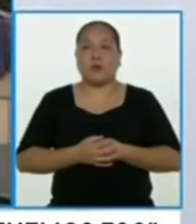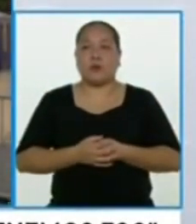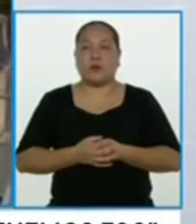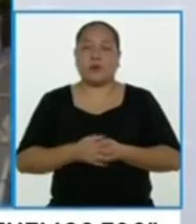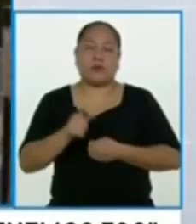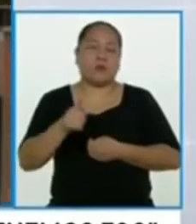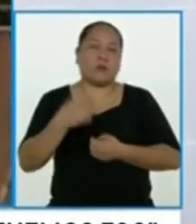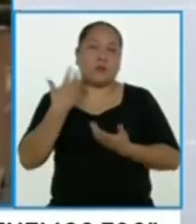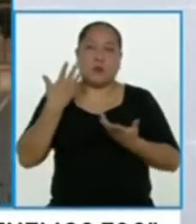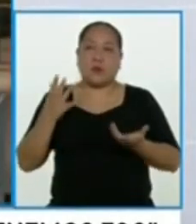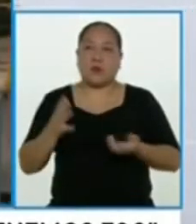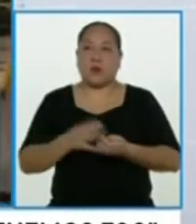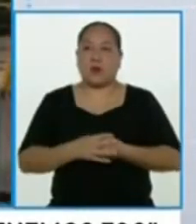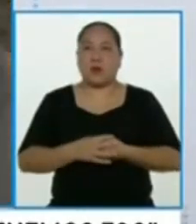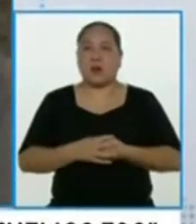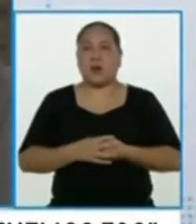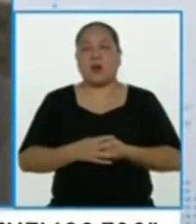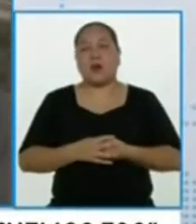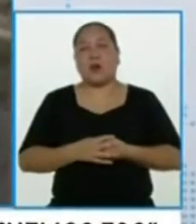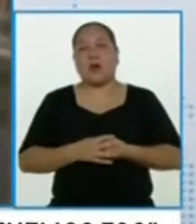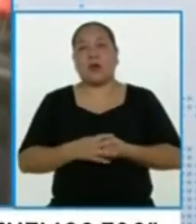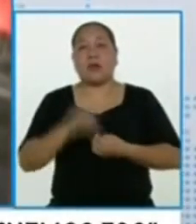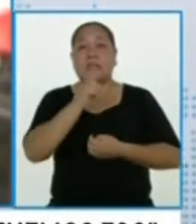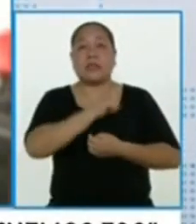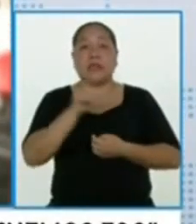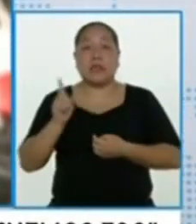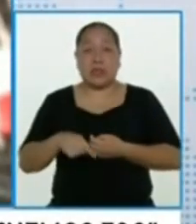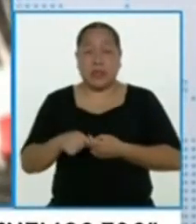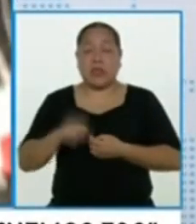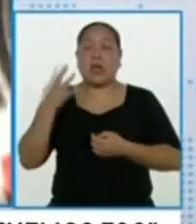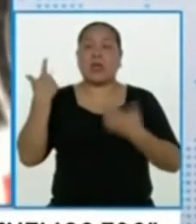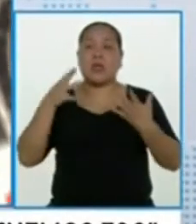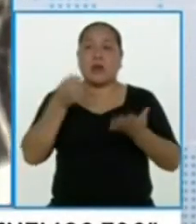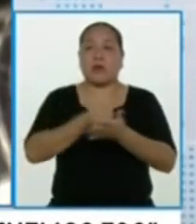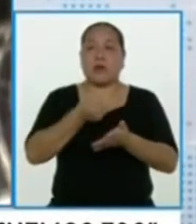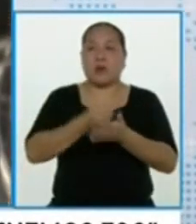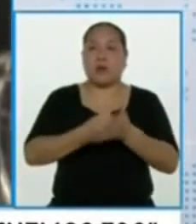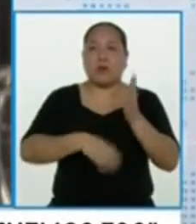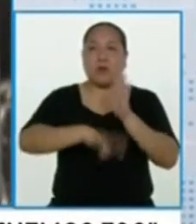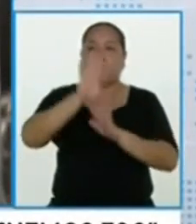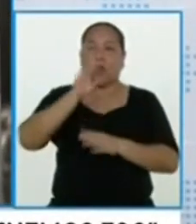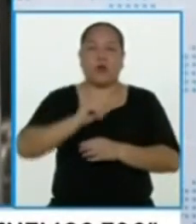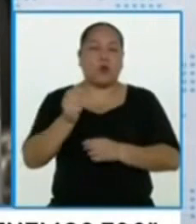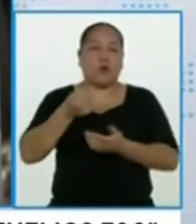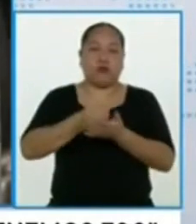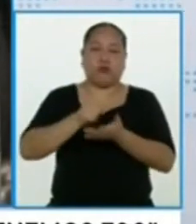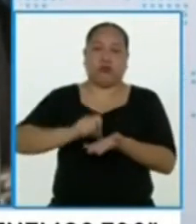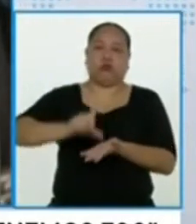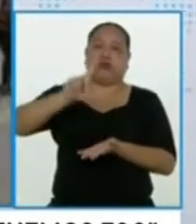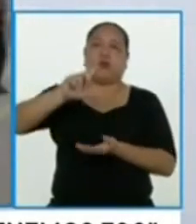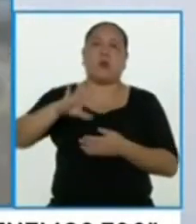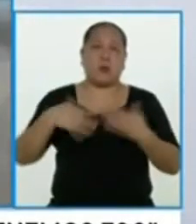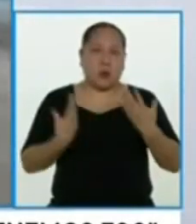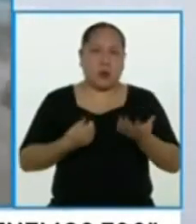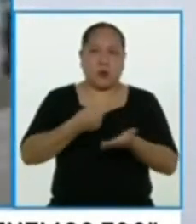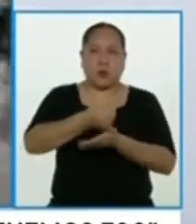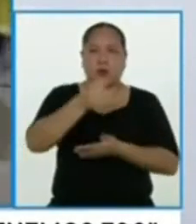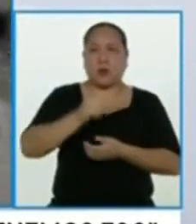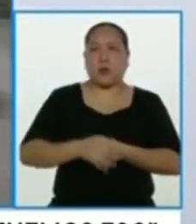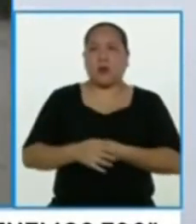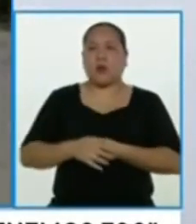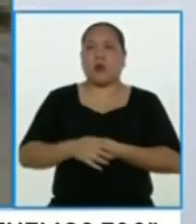Ahorita, para suerte nuestra, China está produciendo respiradores por millones y ya no tenemos que pagar tanto dinero por uno de ellos. Puedes conseguir en la calle desde 4